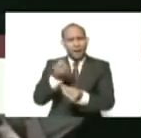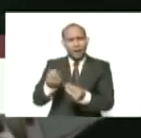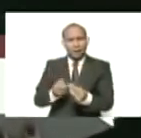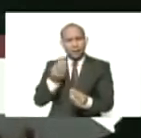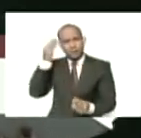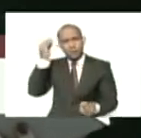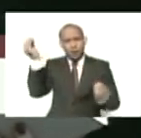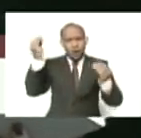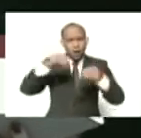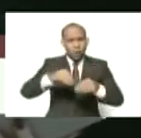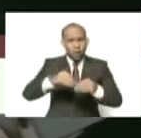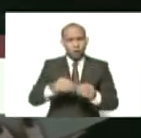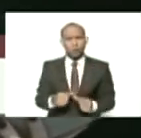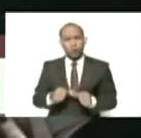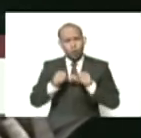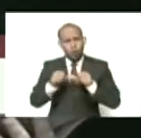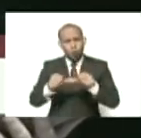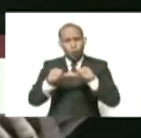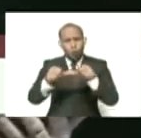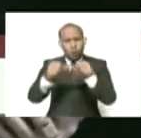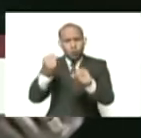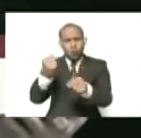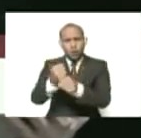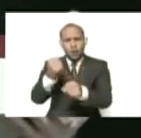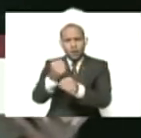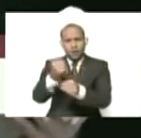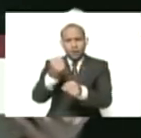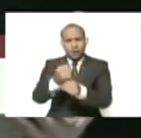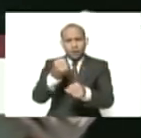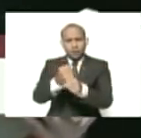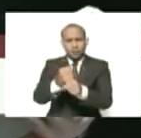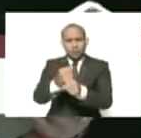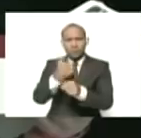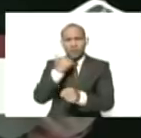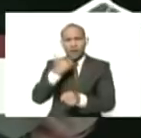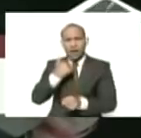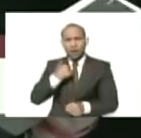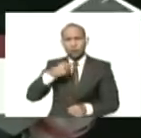y avanzar a una prosperidad